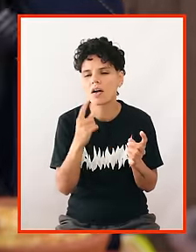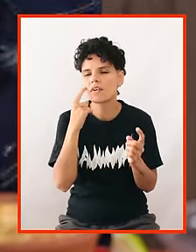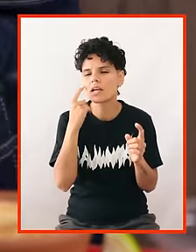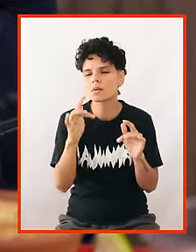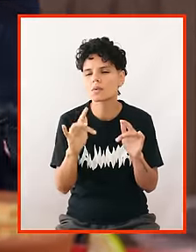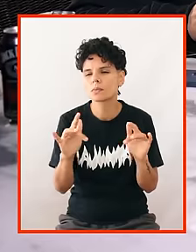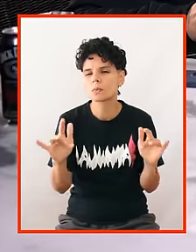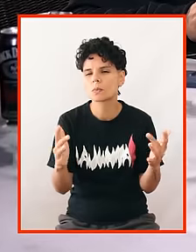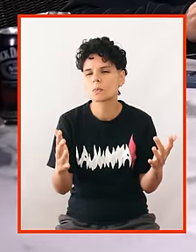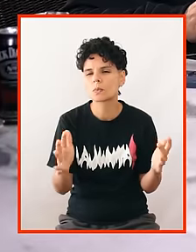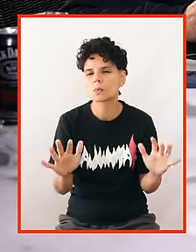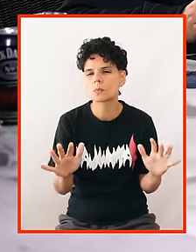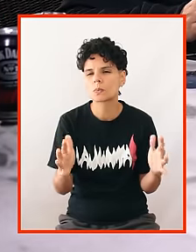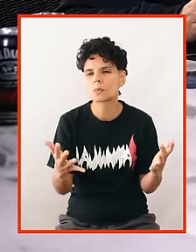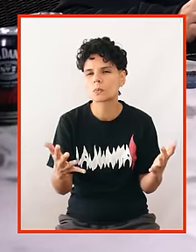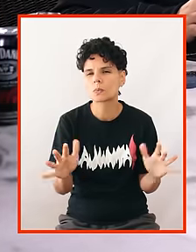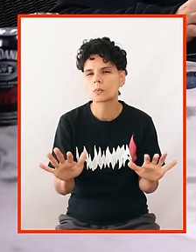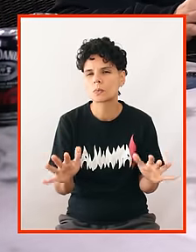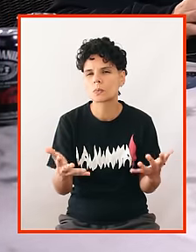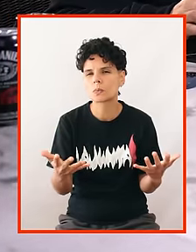Claro, se escuchaba así.